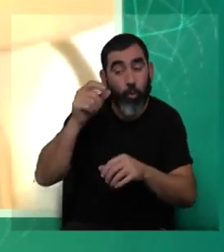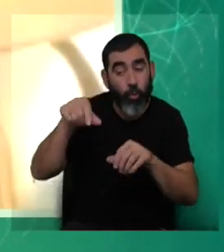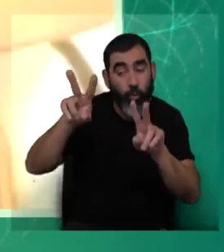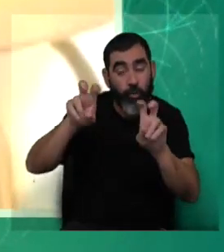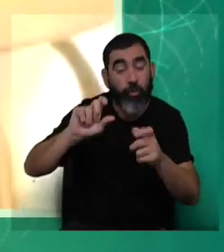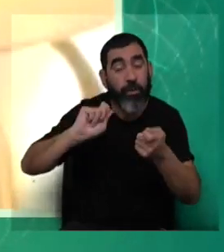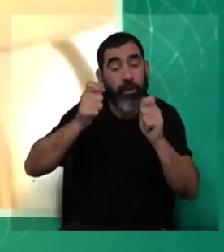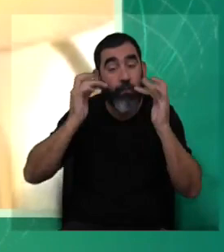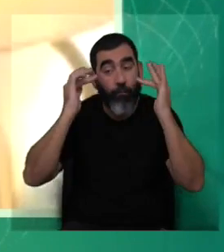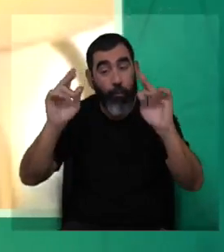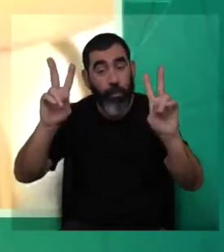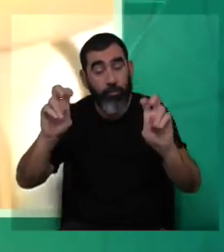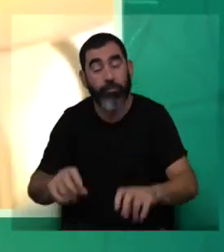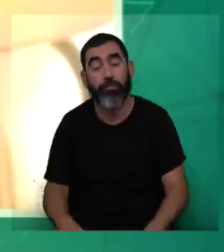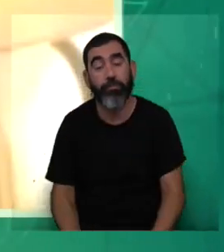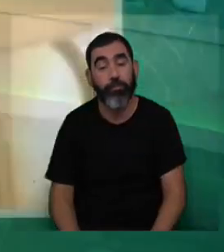a la transformación educativa.